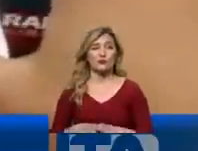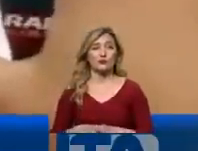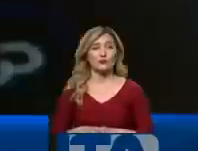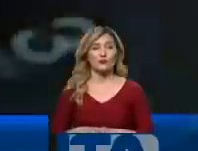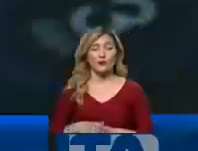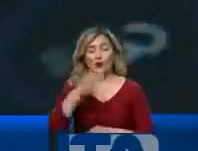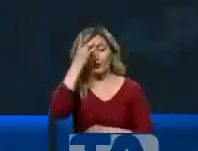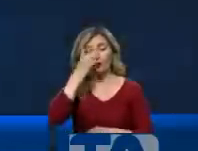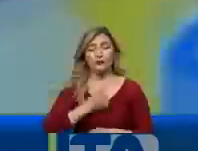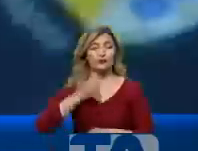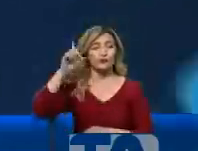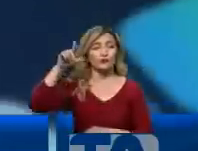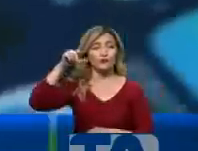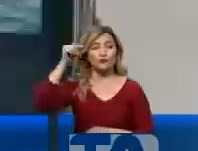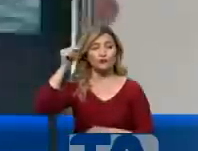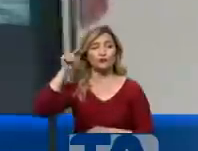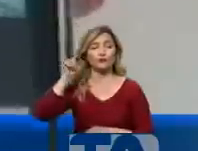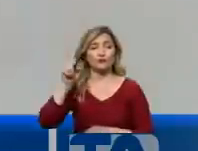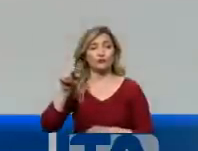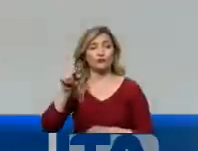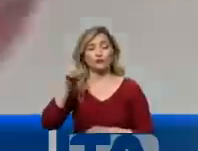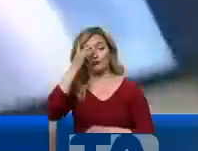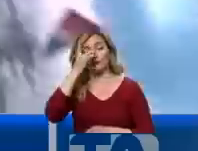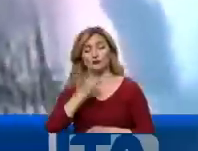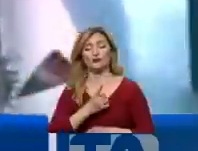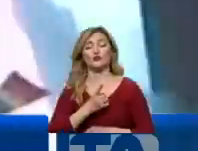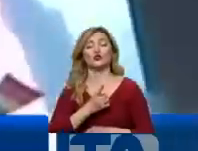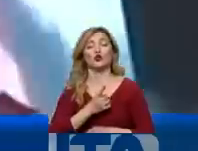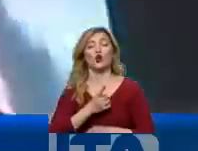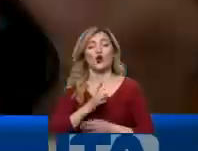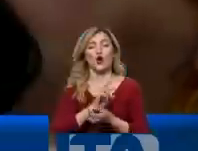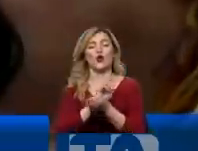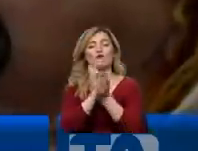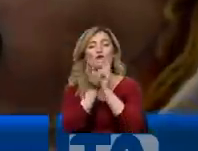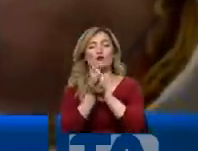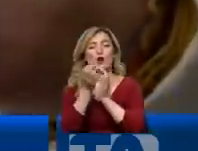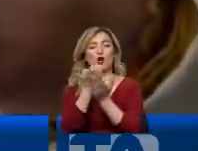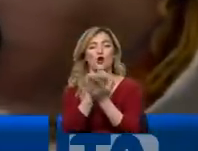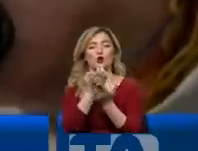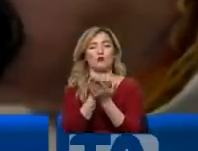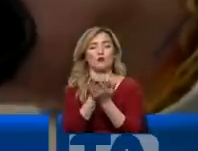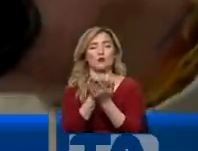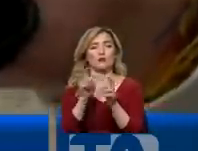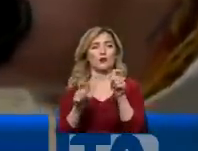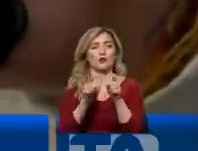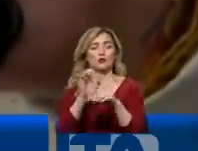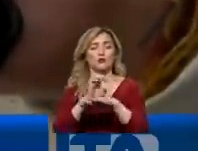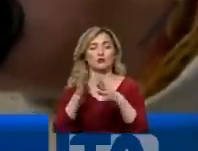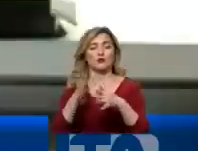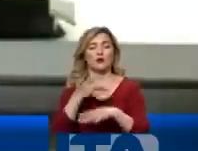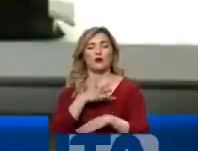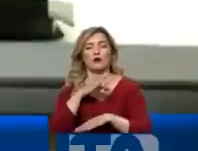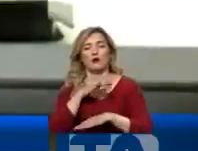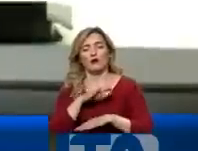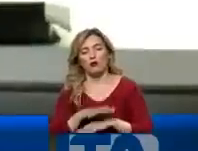por decisión del gobierno y en el contexto de las medidas económicas adoptadas, significarán un alivio para los ecuatorianos, sostiene el ministro